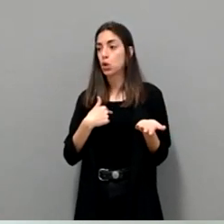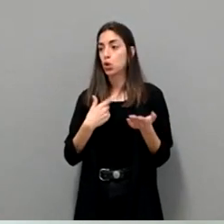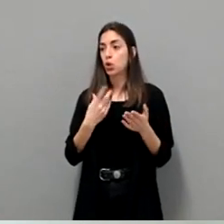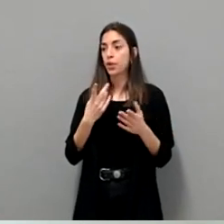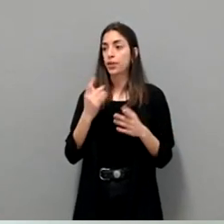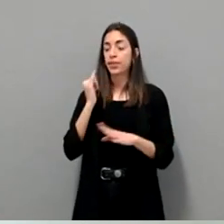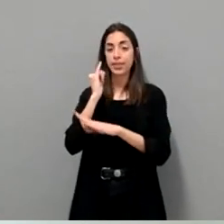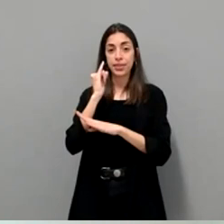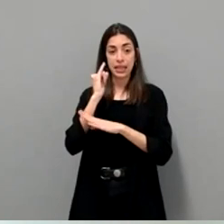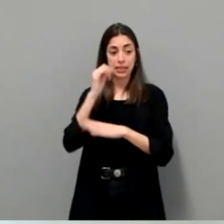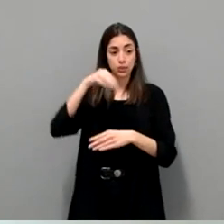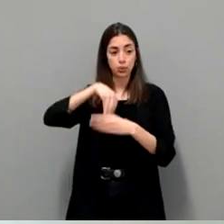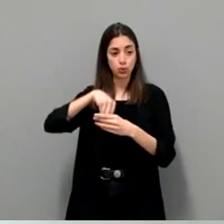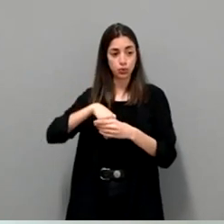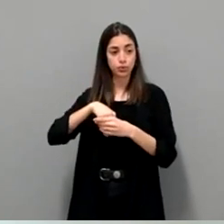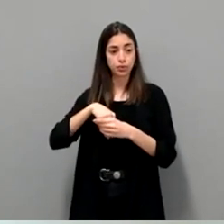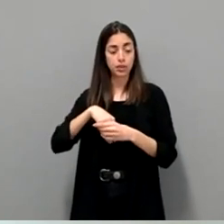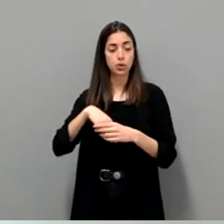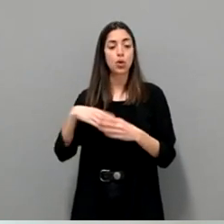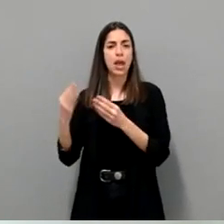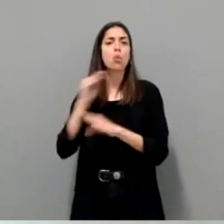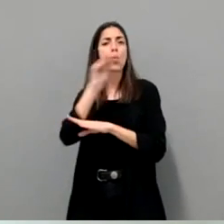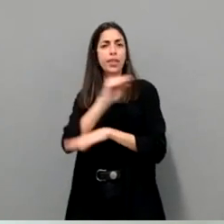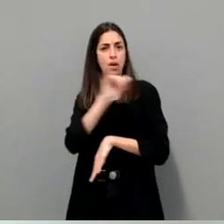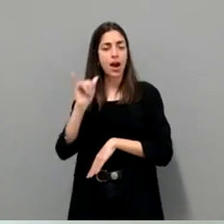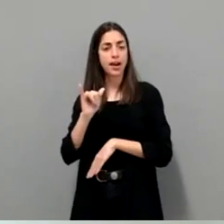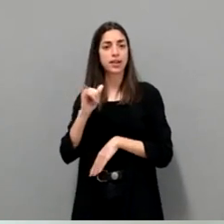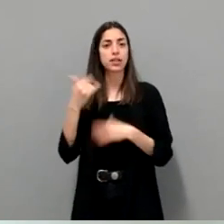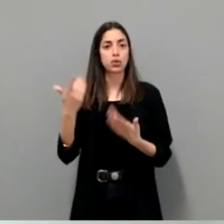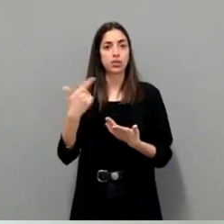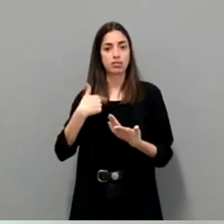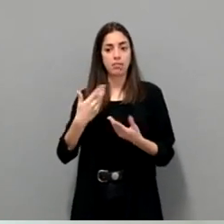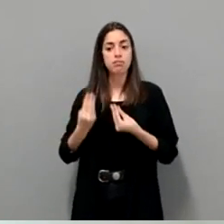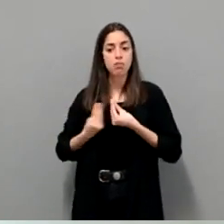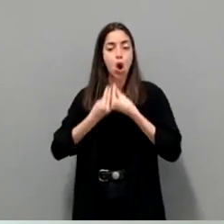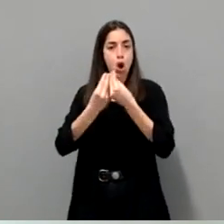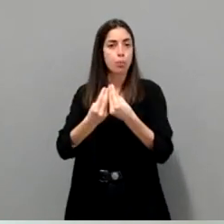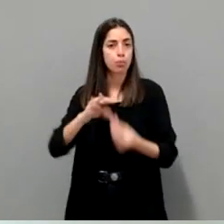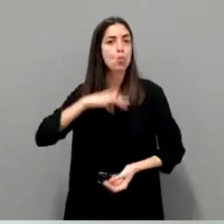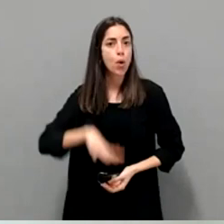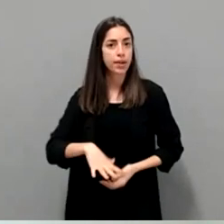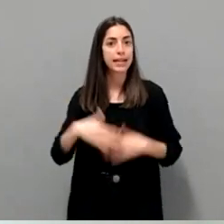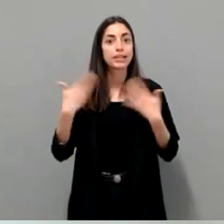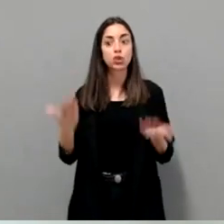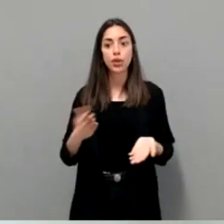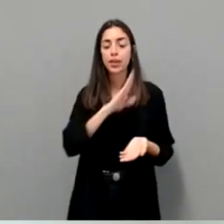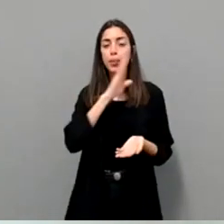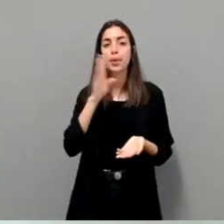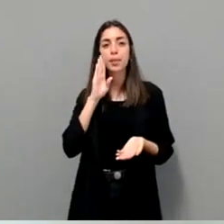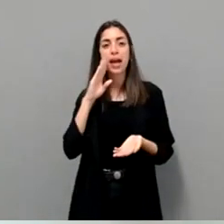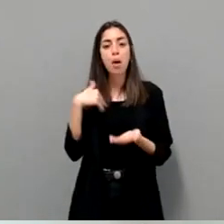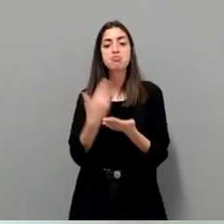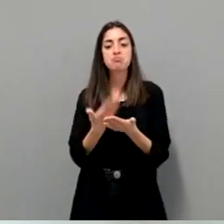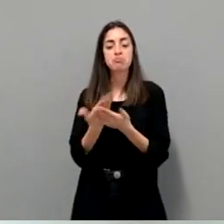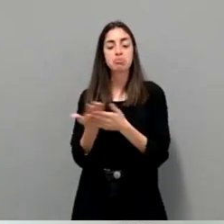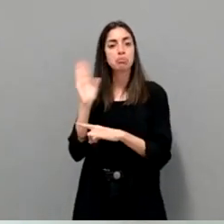a acompañarme y además no podía viajar en aquel momento. Entonces mi madre propuso